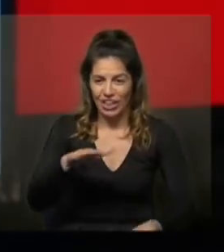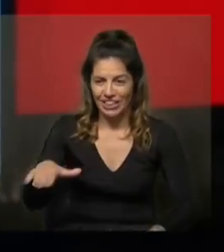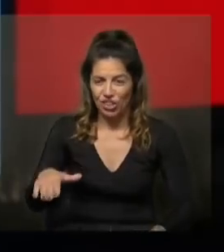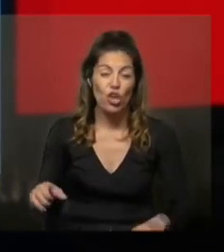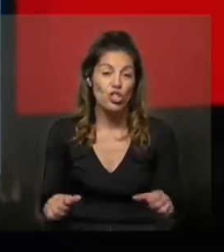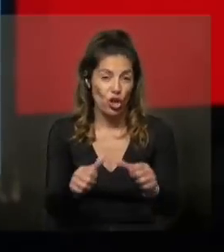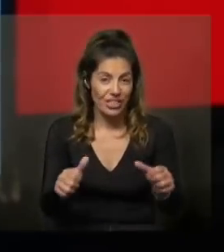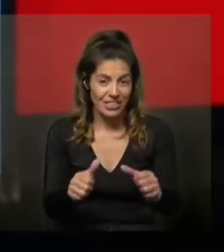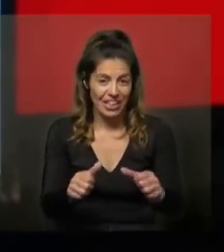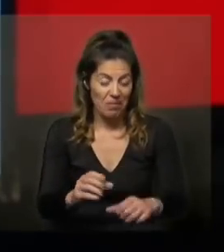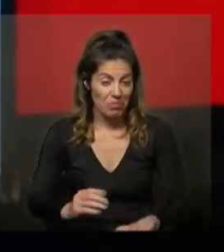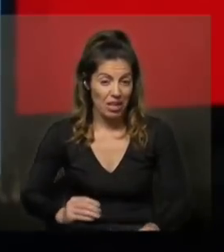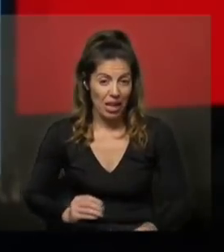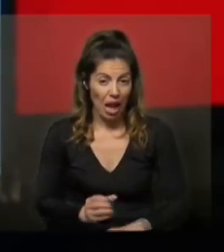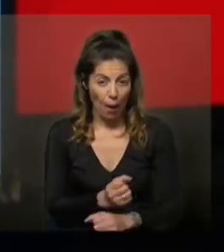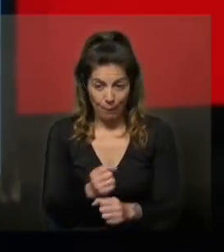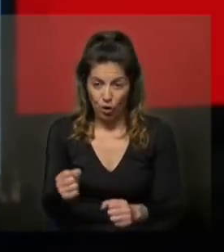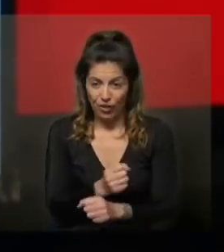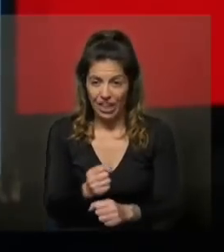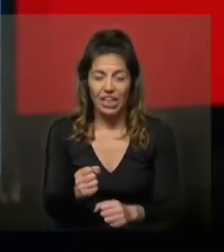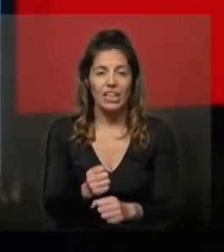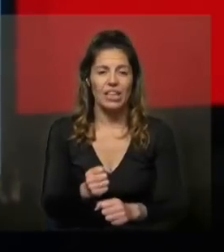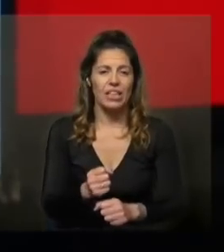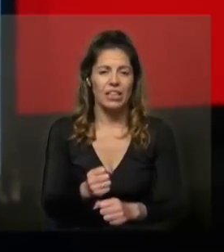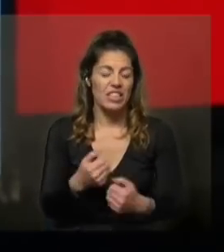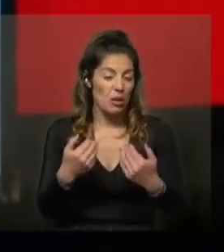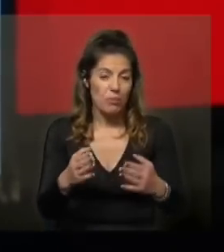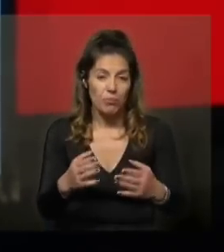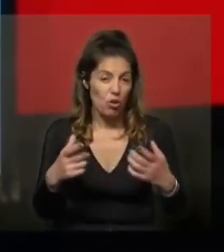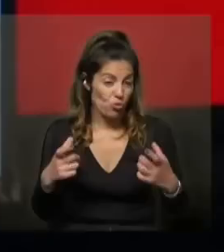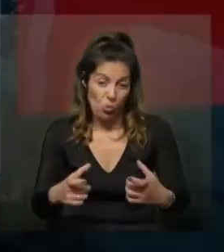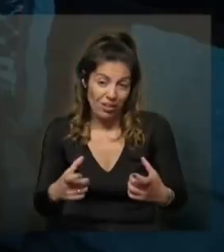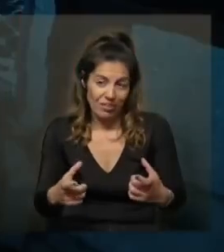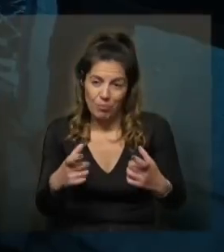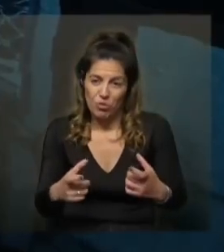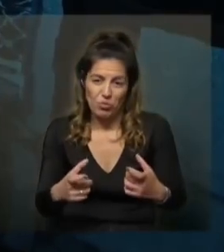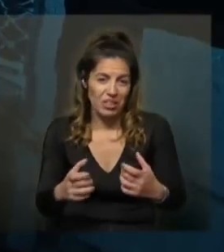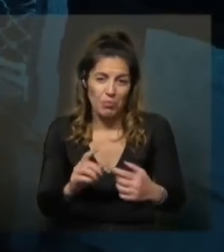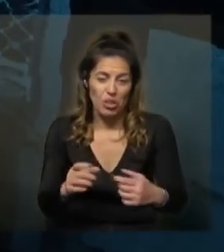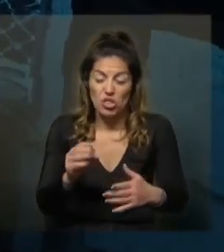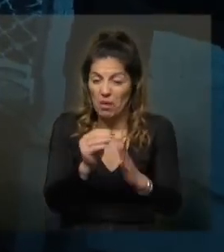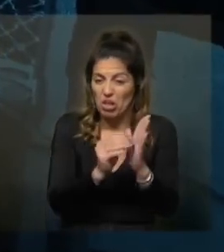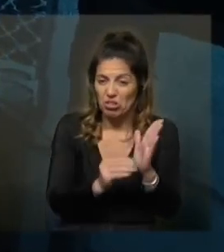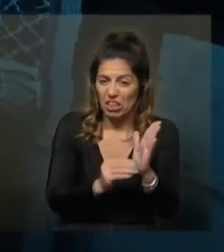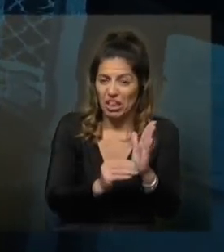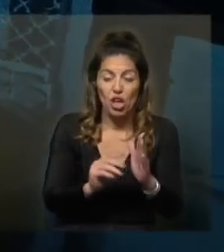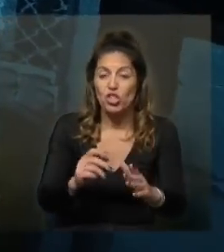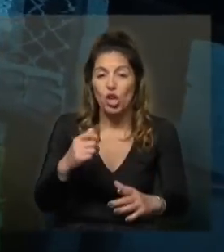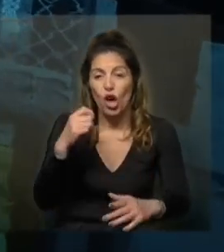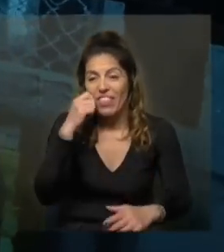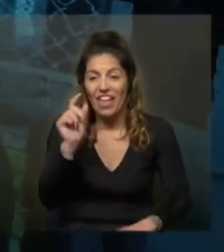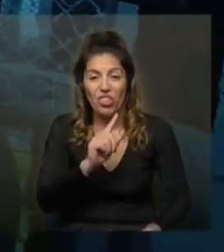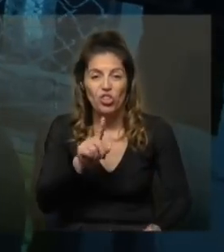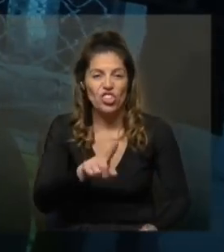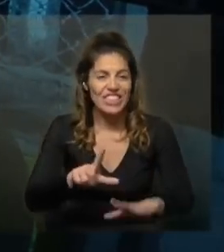y salvé de suerte no más porque ni siquiera cuando me inscribí ni siquiera tenía la edad tenía 17